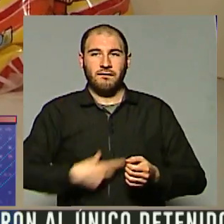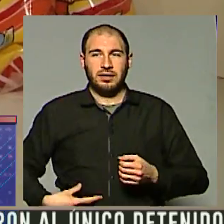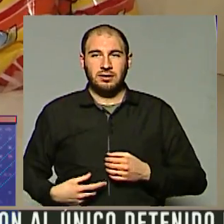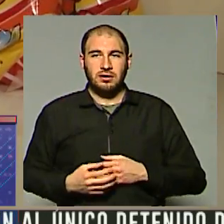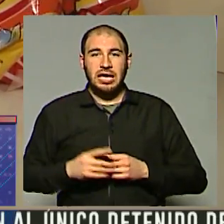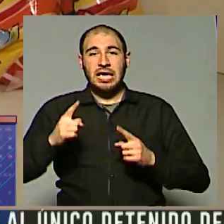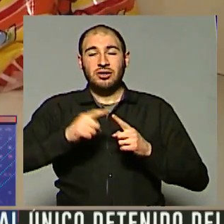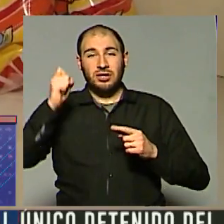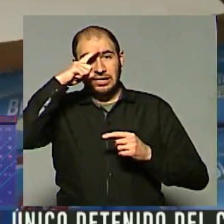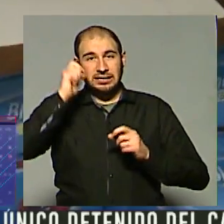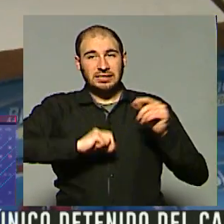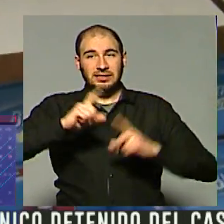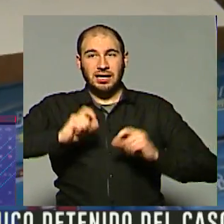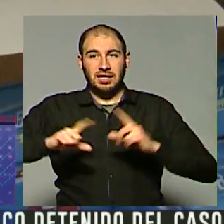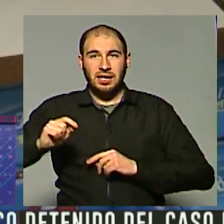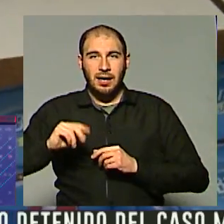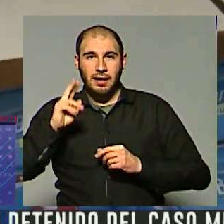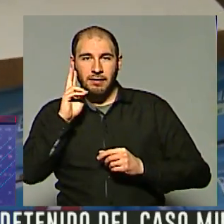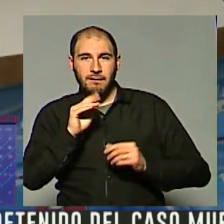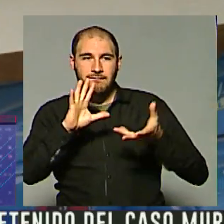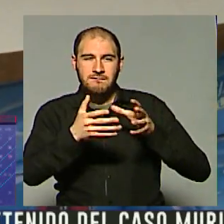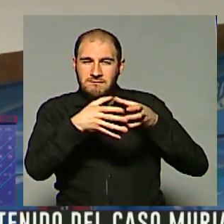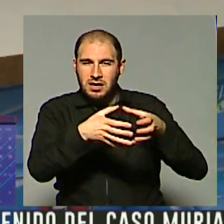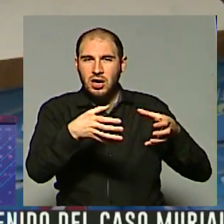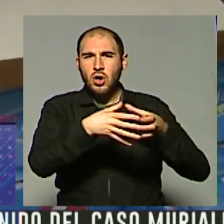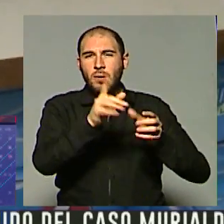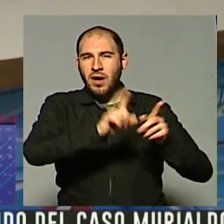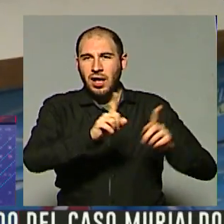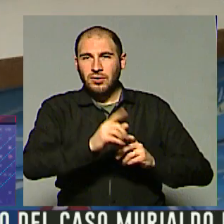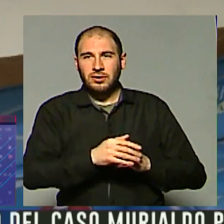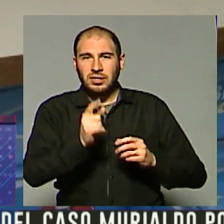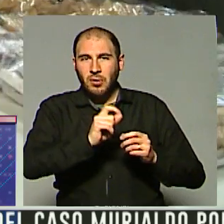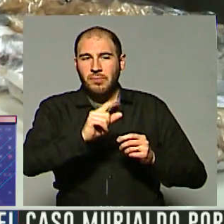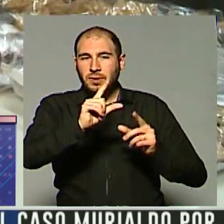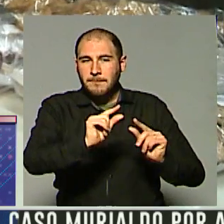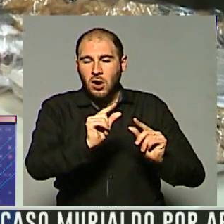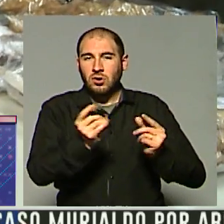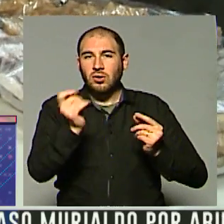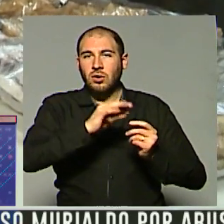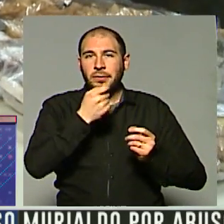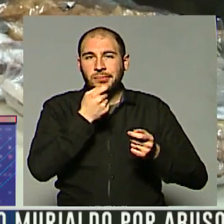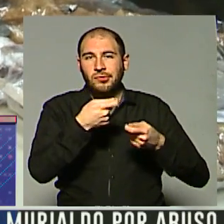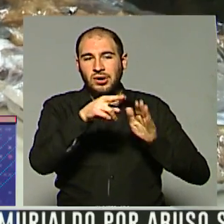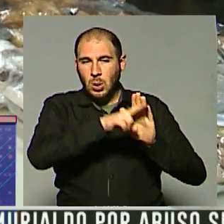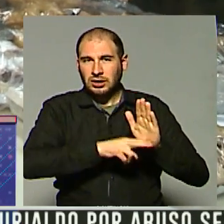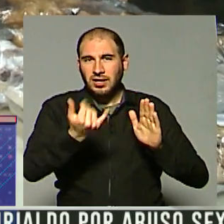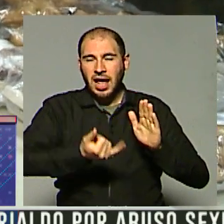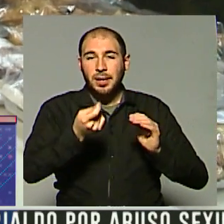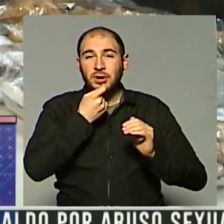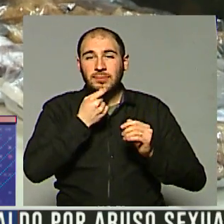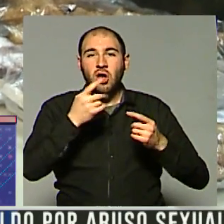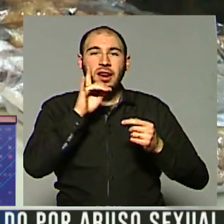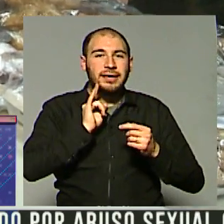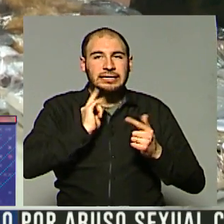o el Instituto Nacional de Estadísticas mira particularmente los productos que crecen menos o que tienen cierta regulación, como es el caso de